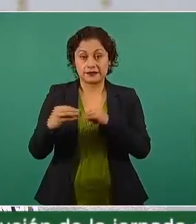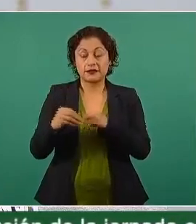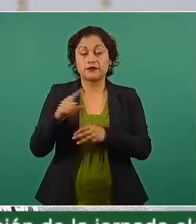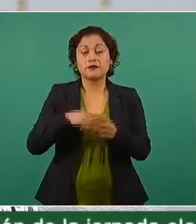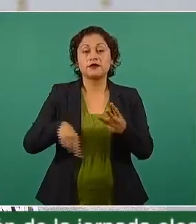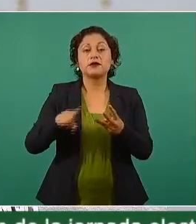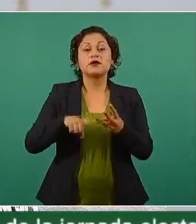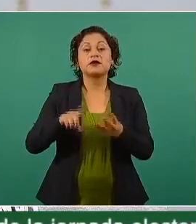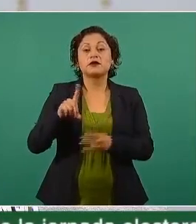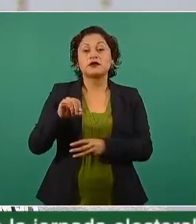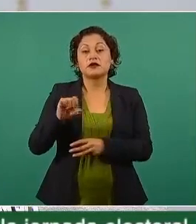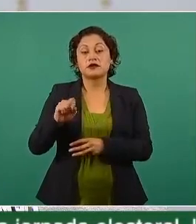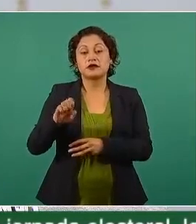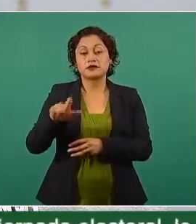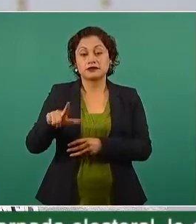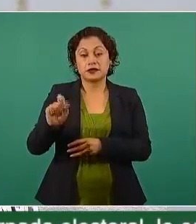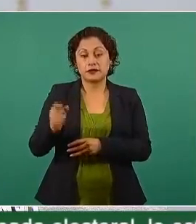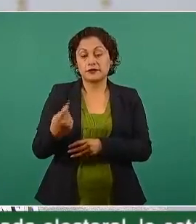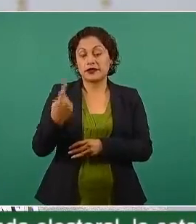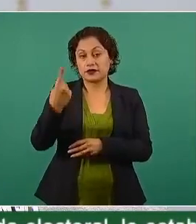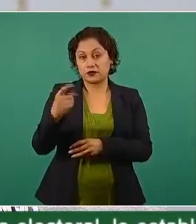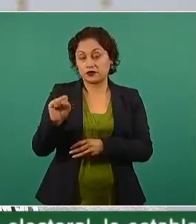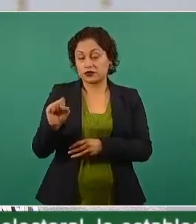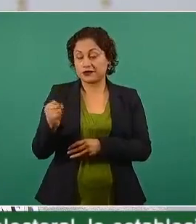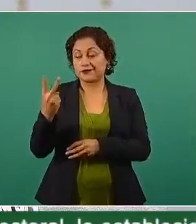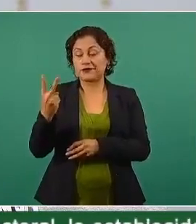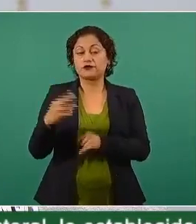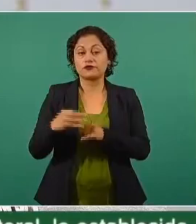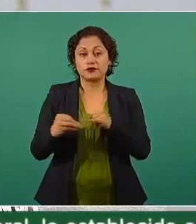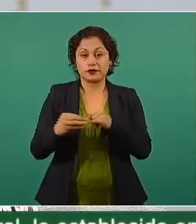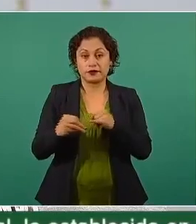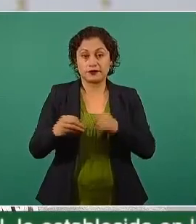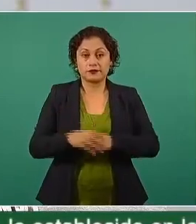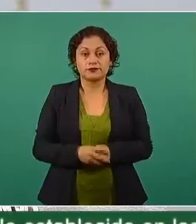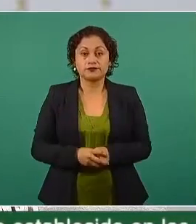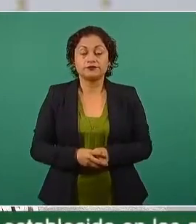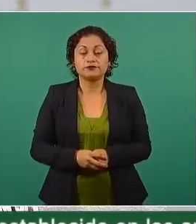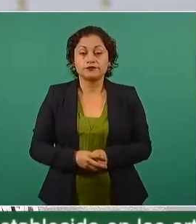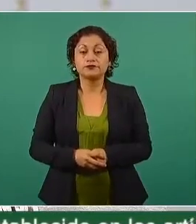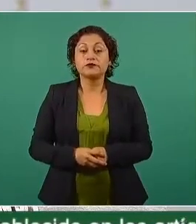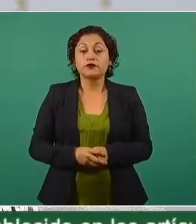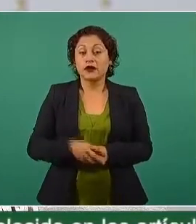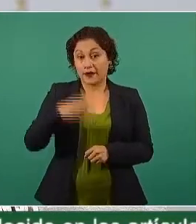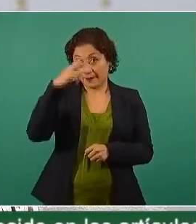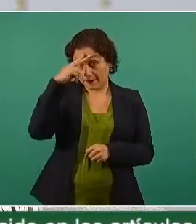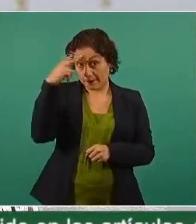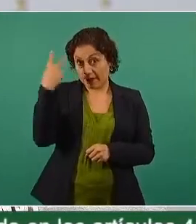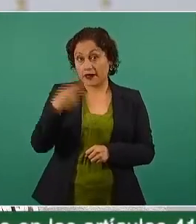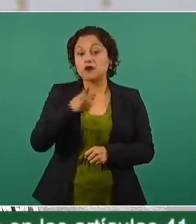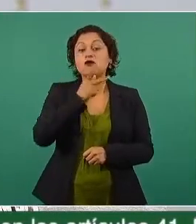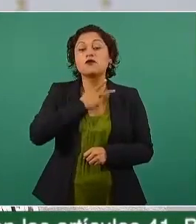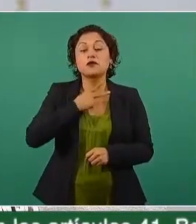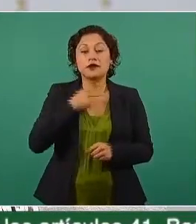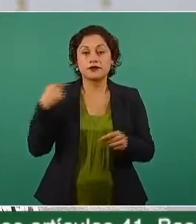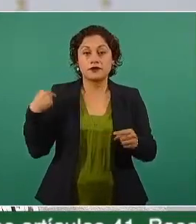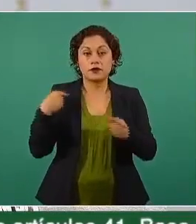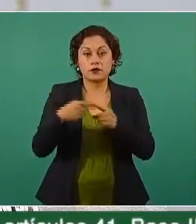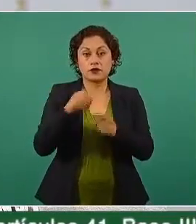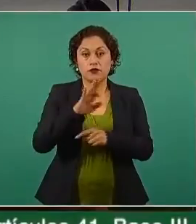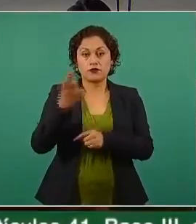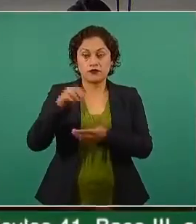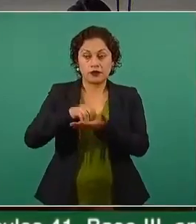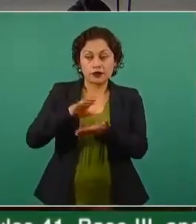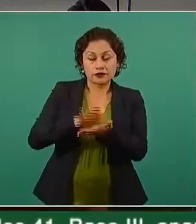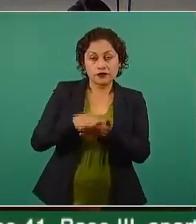el diésel 21 pesos con 62 centavos. La mezcla mexicana de petróleo con corte al 27 de mayo registra un